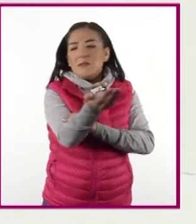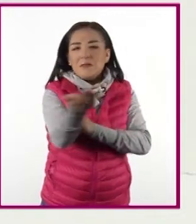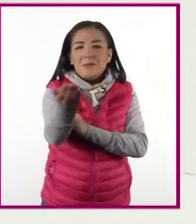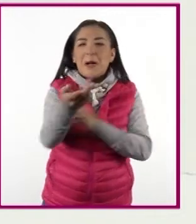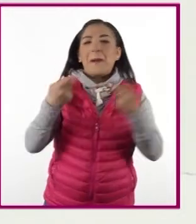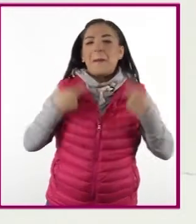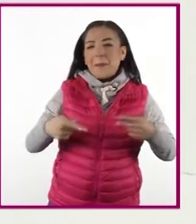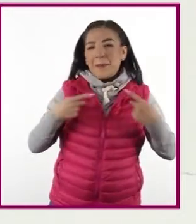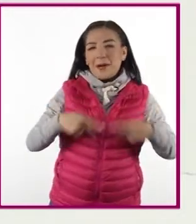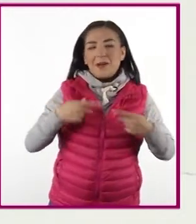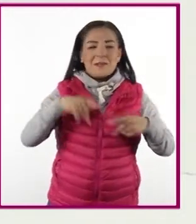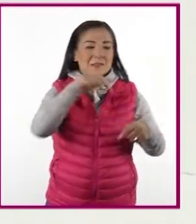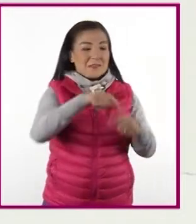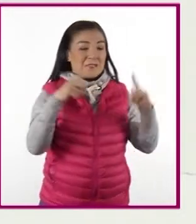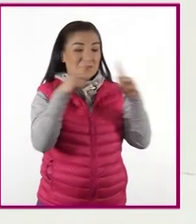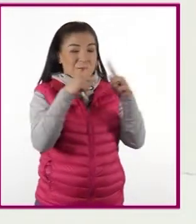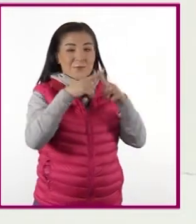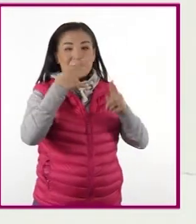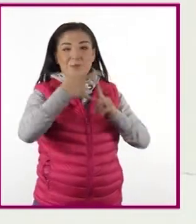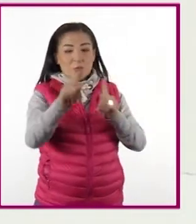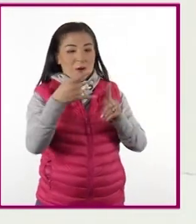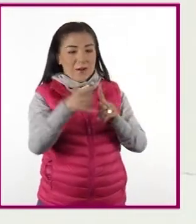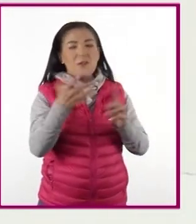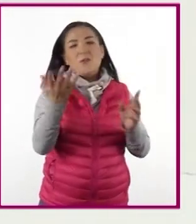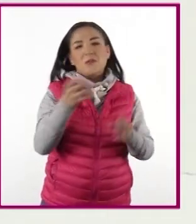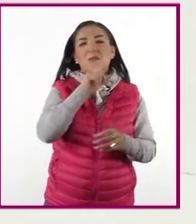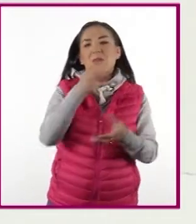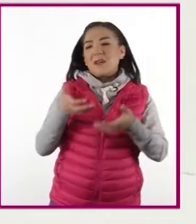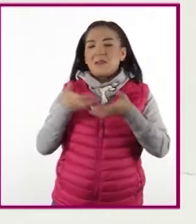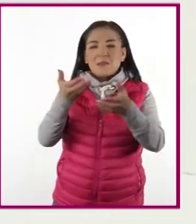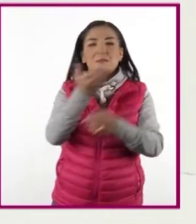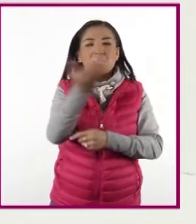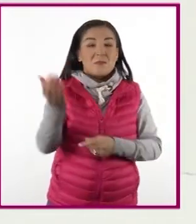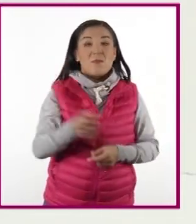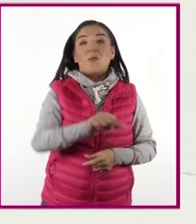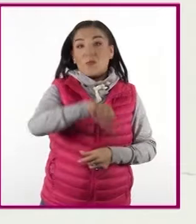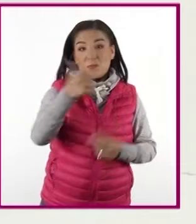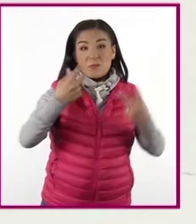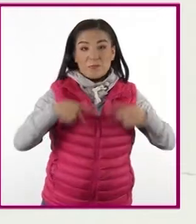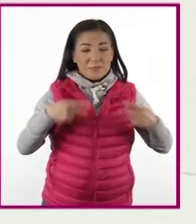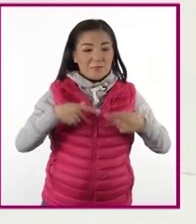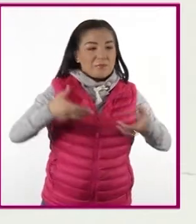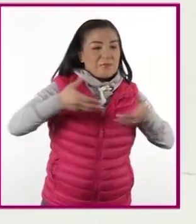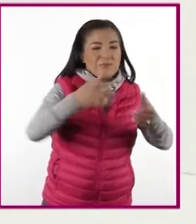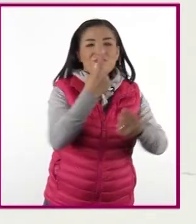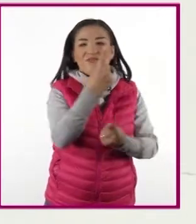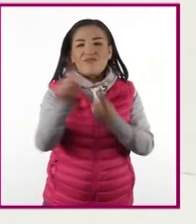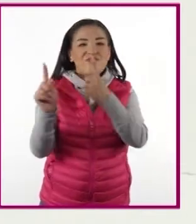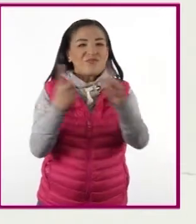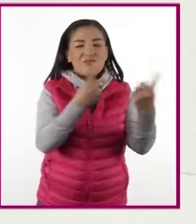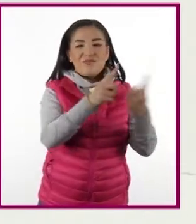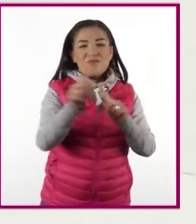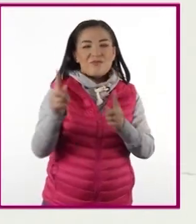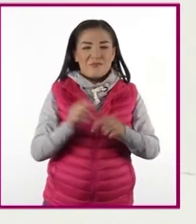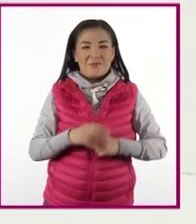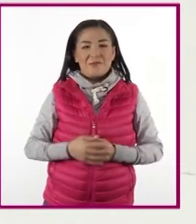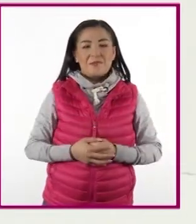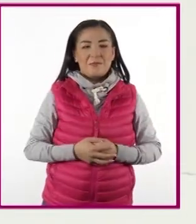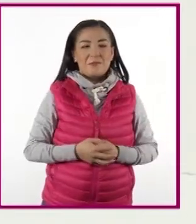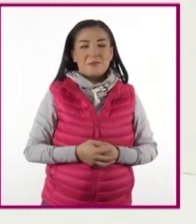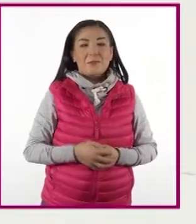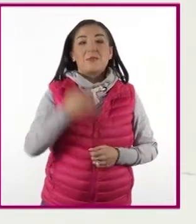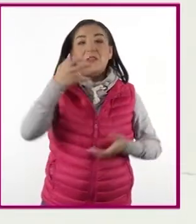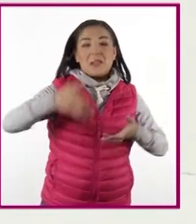las puertas de las iglesias. Otros más se convertían en vagabundos y salteadores de caminos. En las